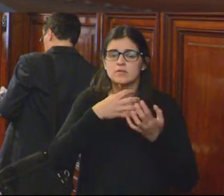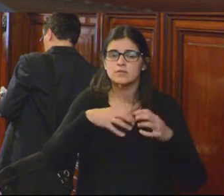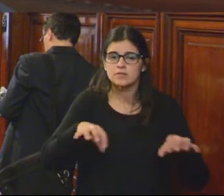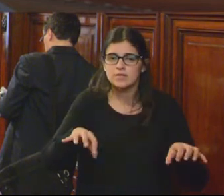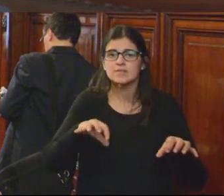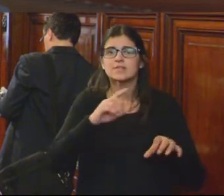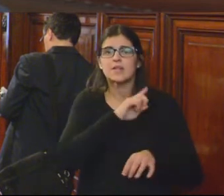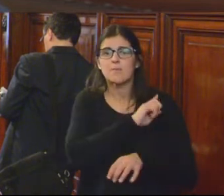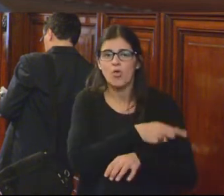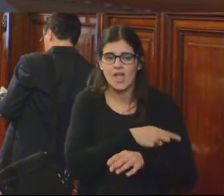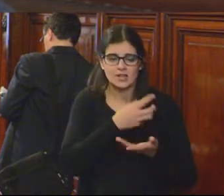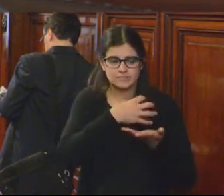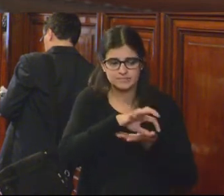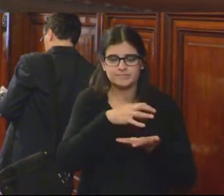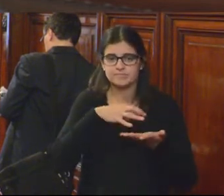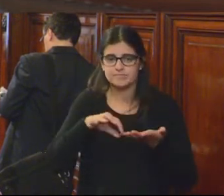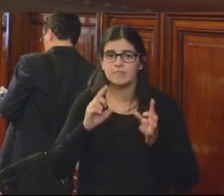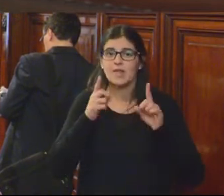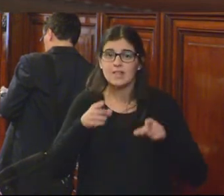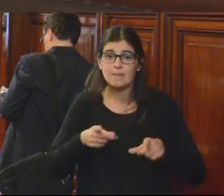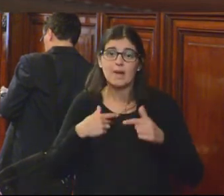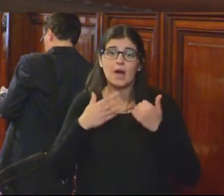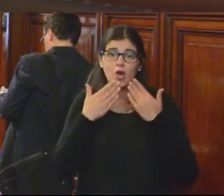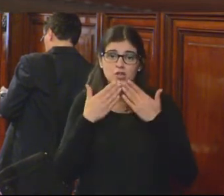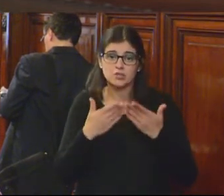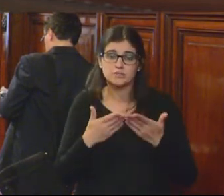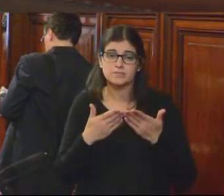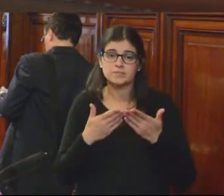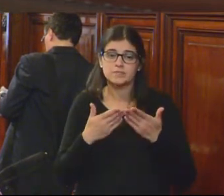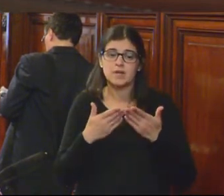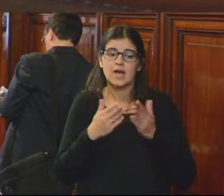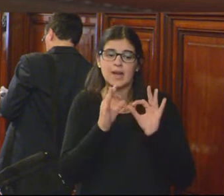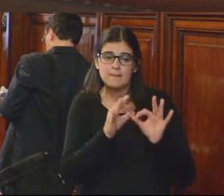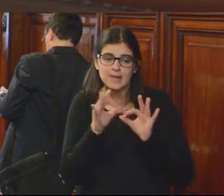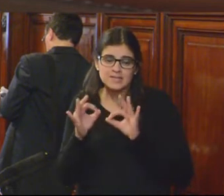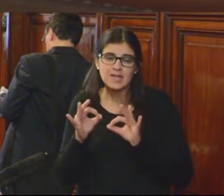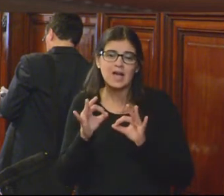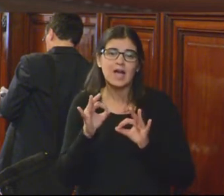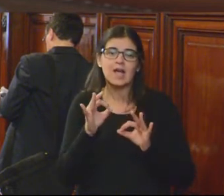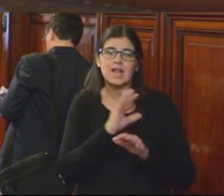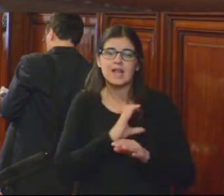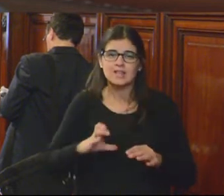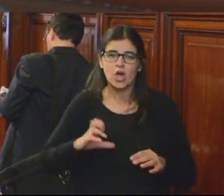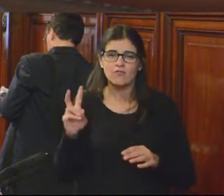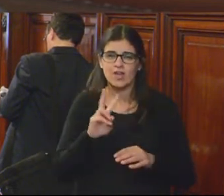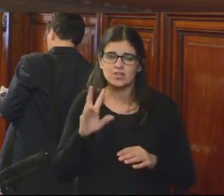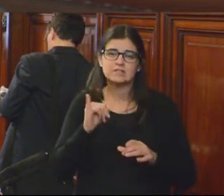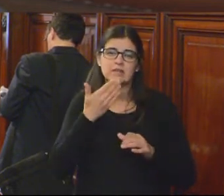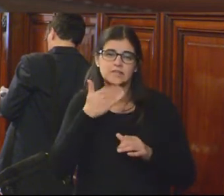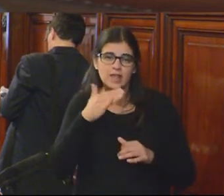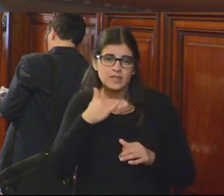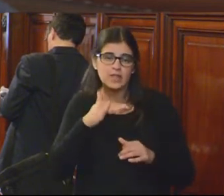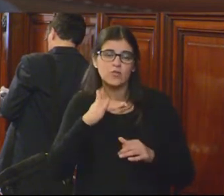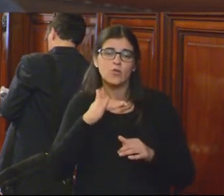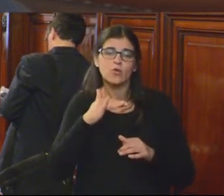y de poderes, que también, y le consultaría particularmente al Estado de Venezuela, que este se ha entendido